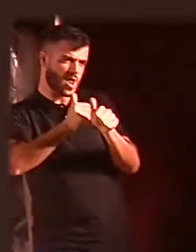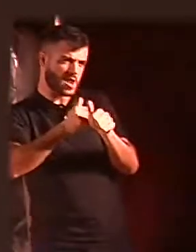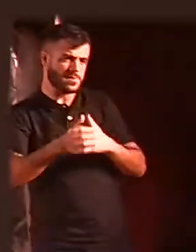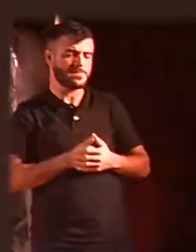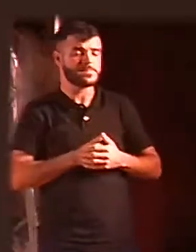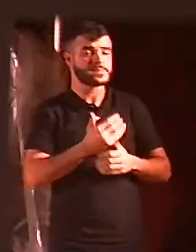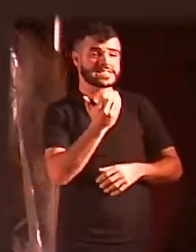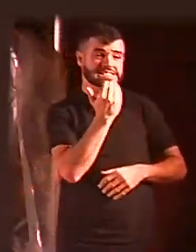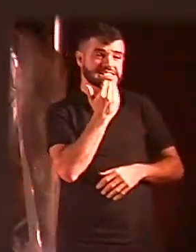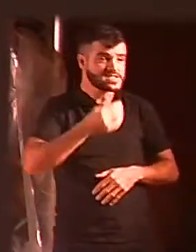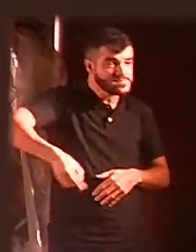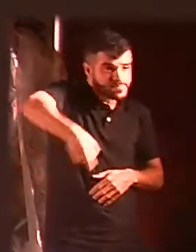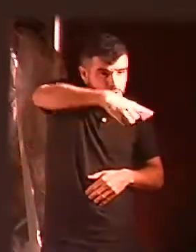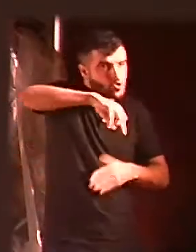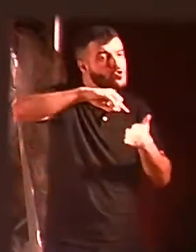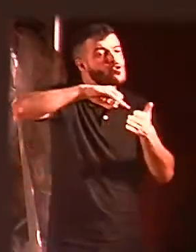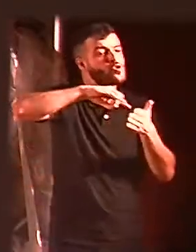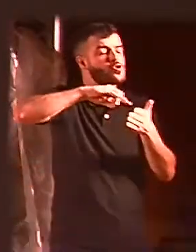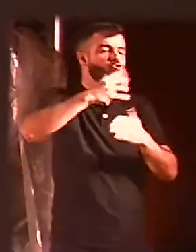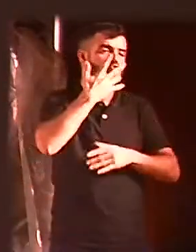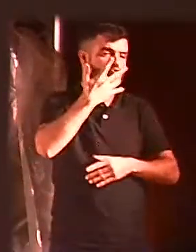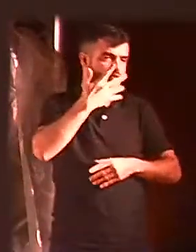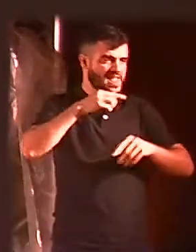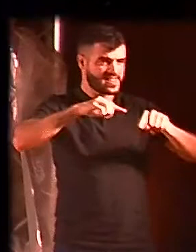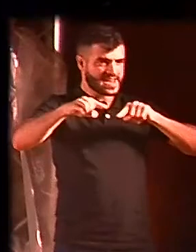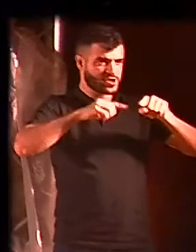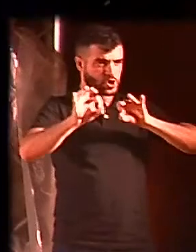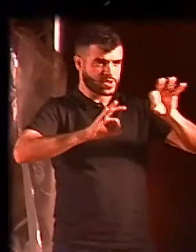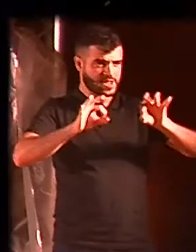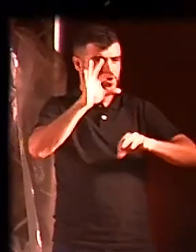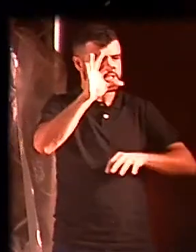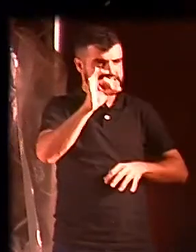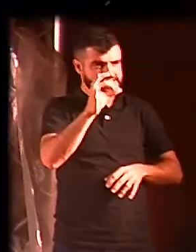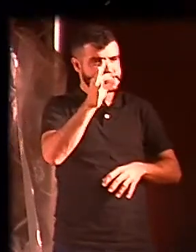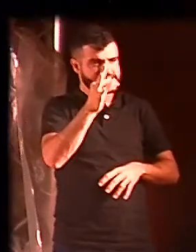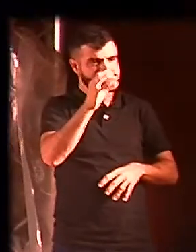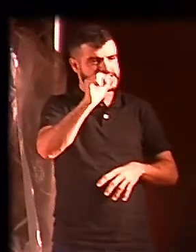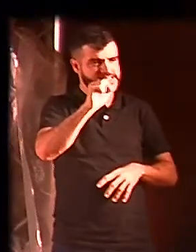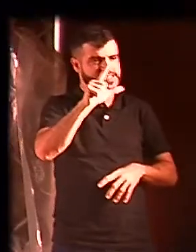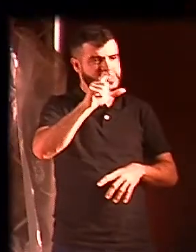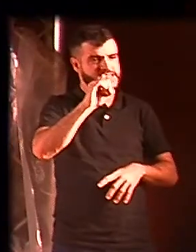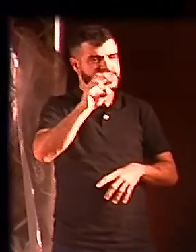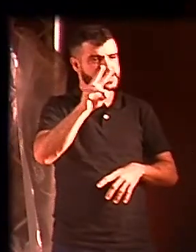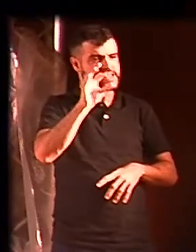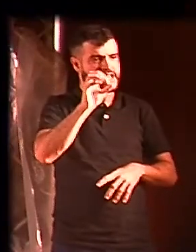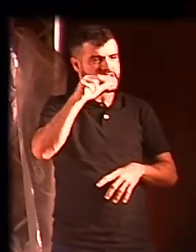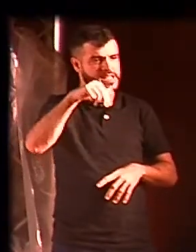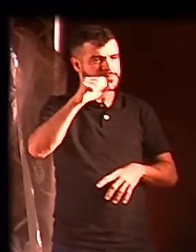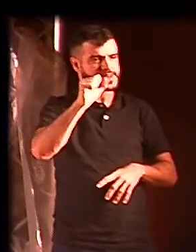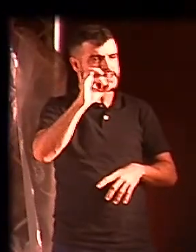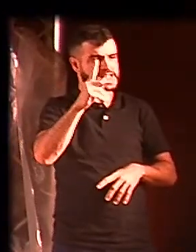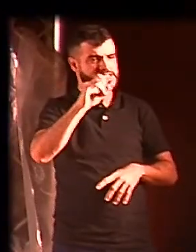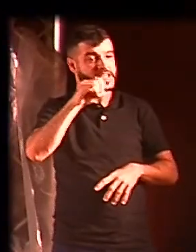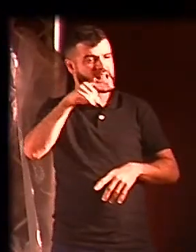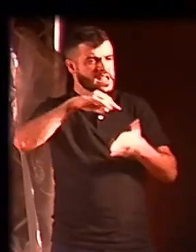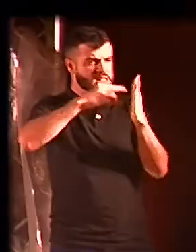Si conocéis un poco la trayectoria de Stanislavski como director de teatro, sabréis que desarrolló una técnica de la que renegaría años después. En